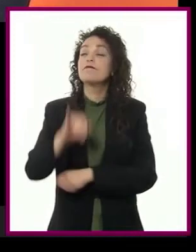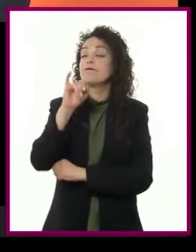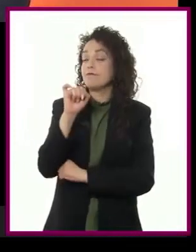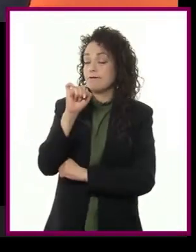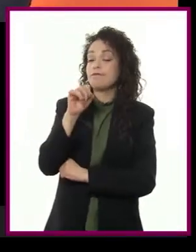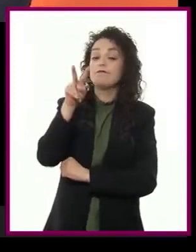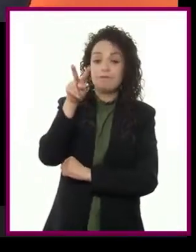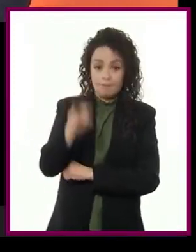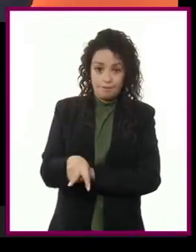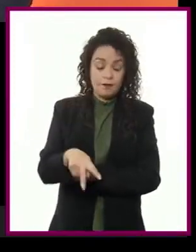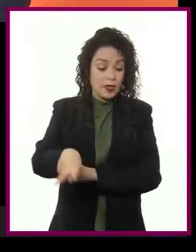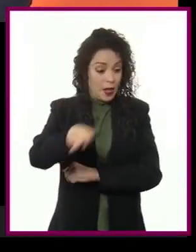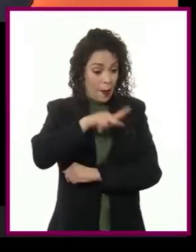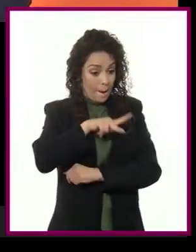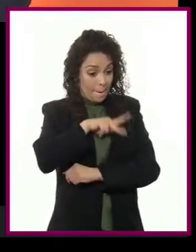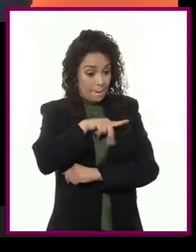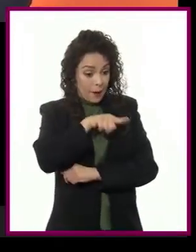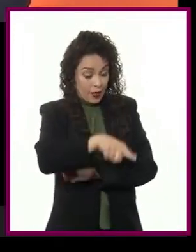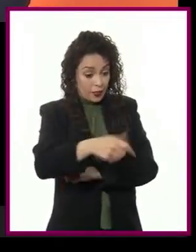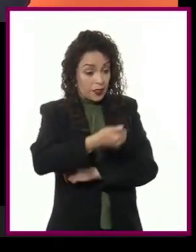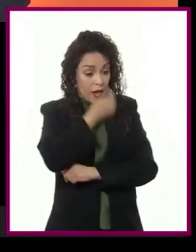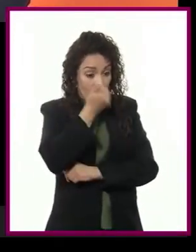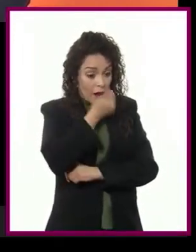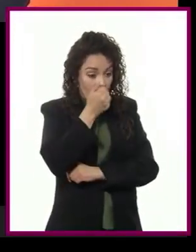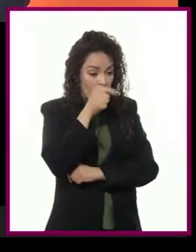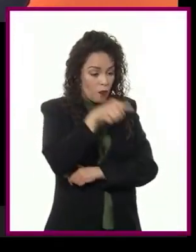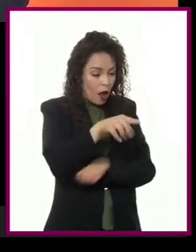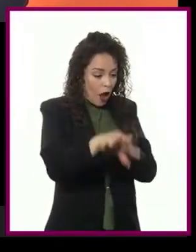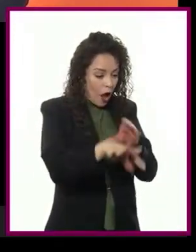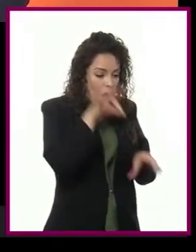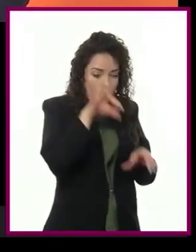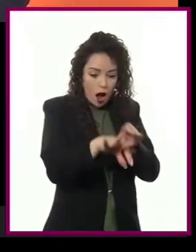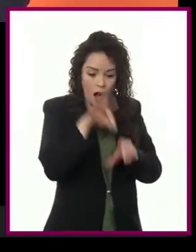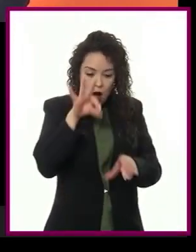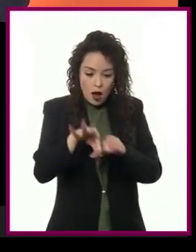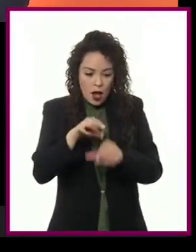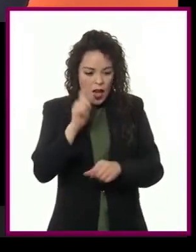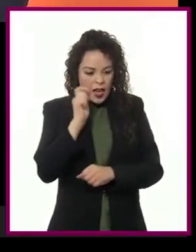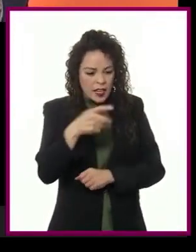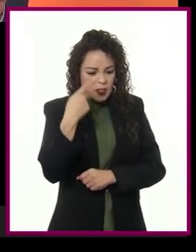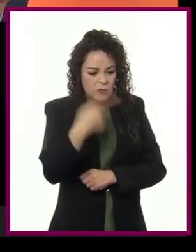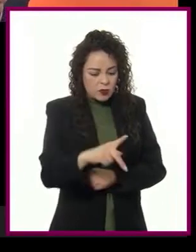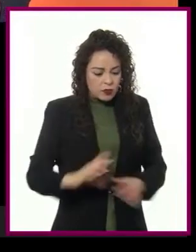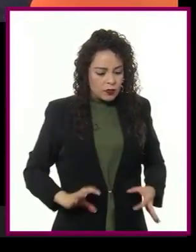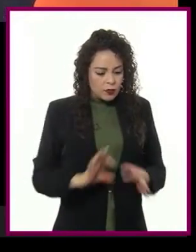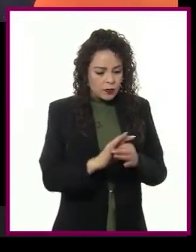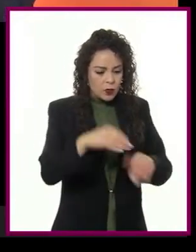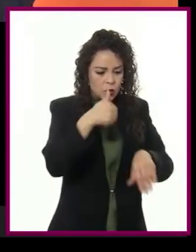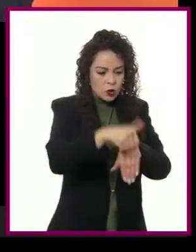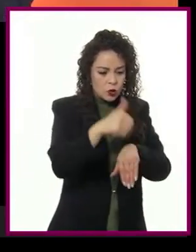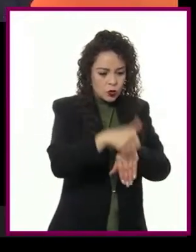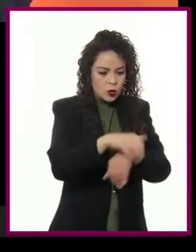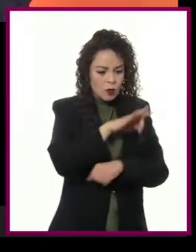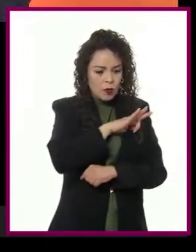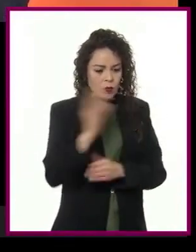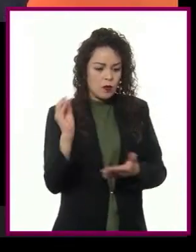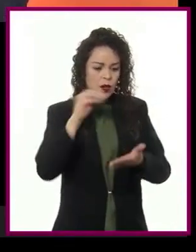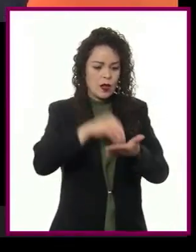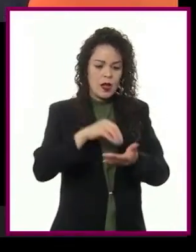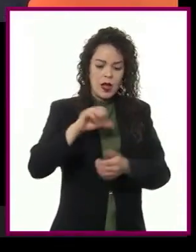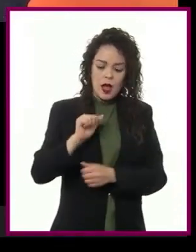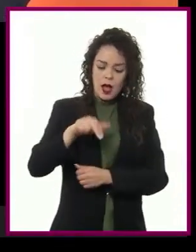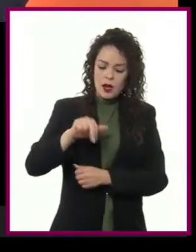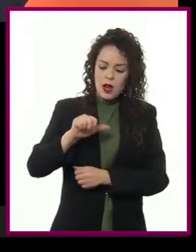se dedicaron a descubrir las propiedades y relaciones numéricas para establecer analogías entre